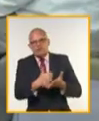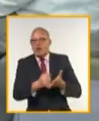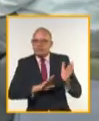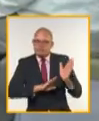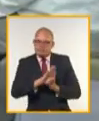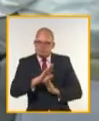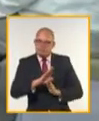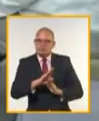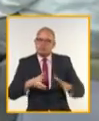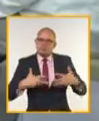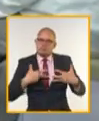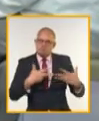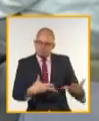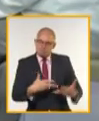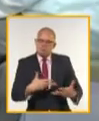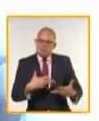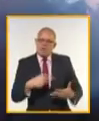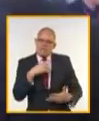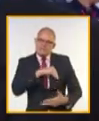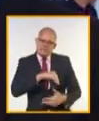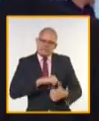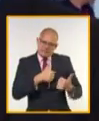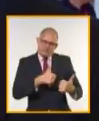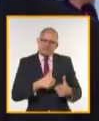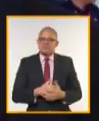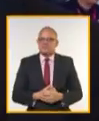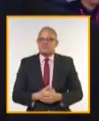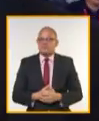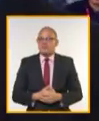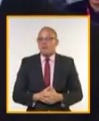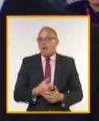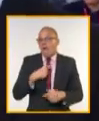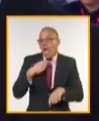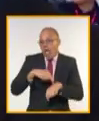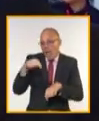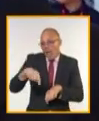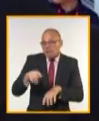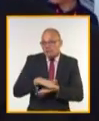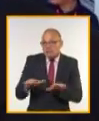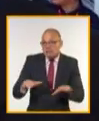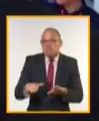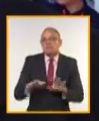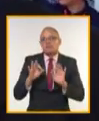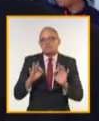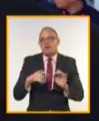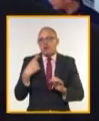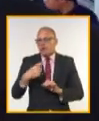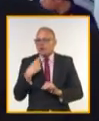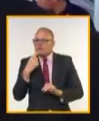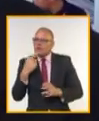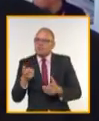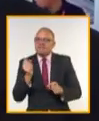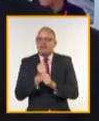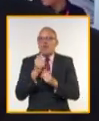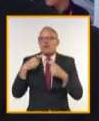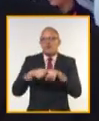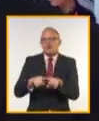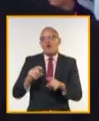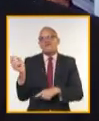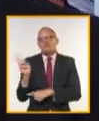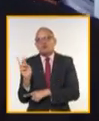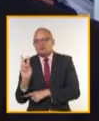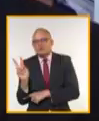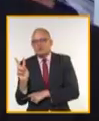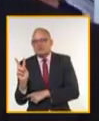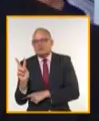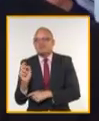estamos muy orgullosos. En la actualidad estamos disputando con nuestros amigos venezolanos el primer puesto en